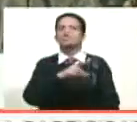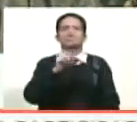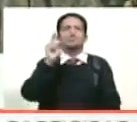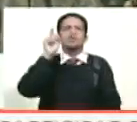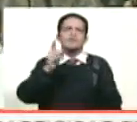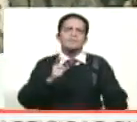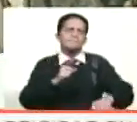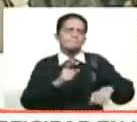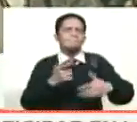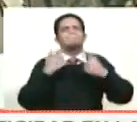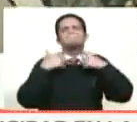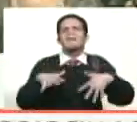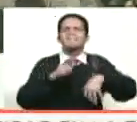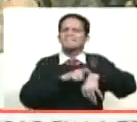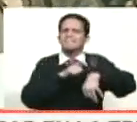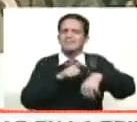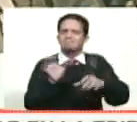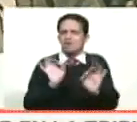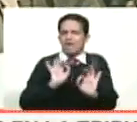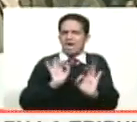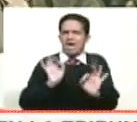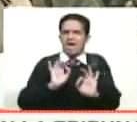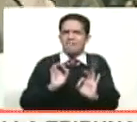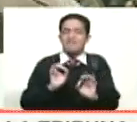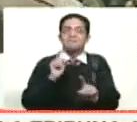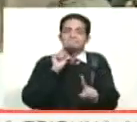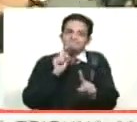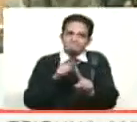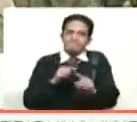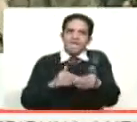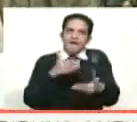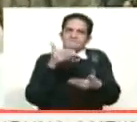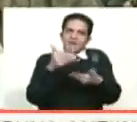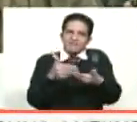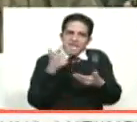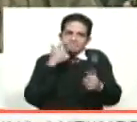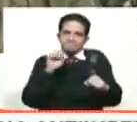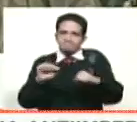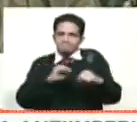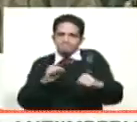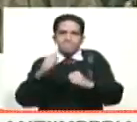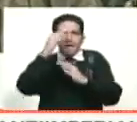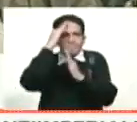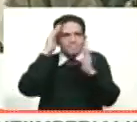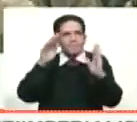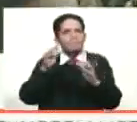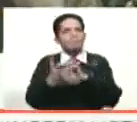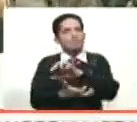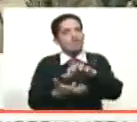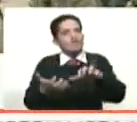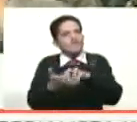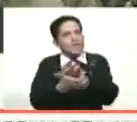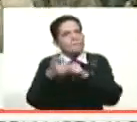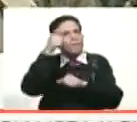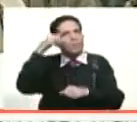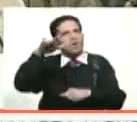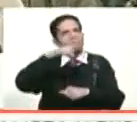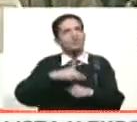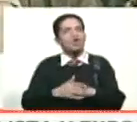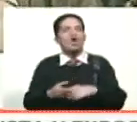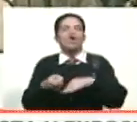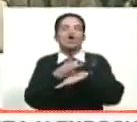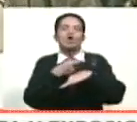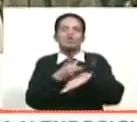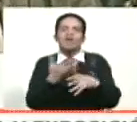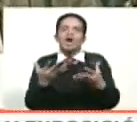segundo para avanzar, para atender los problemas de nuestro pueblo, para gobernar junto a nuestro